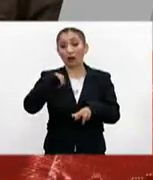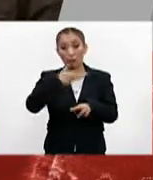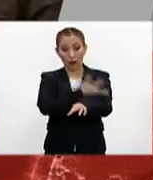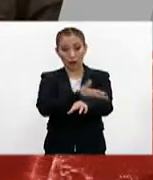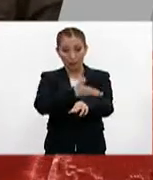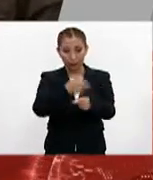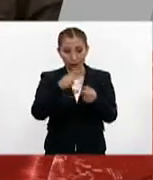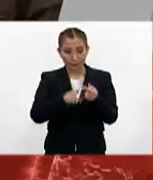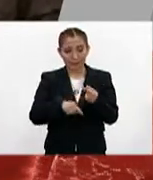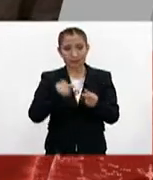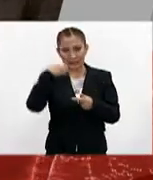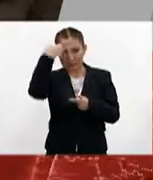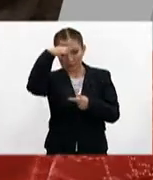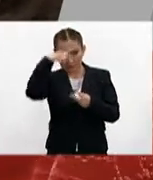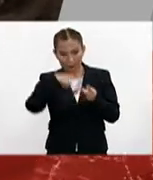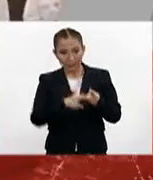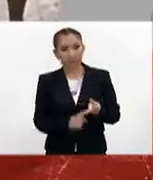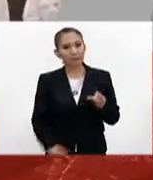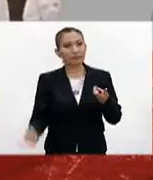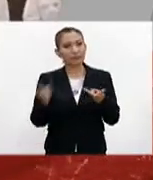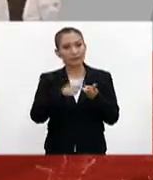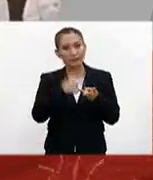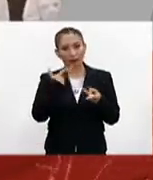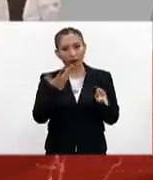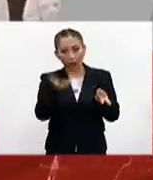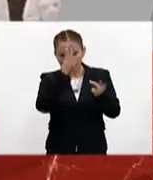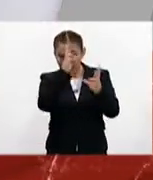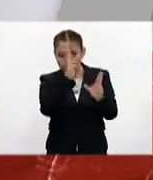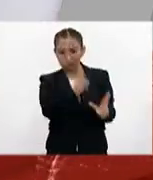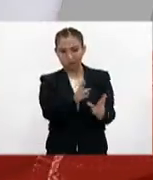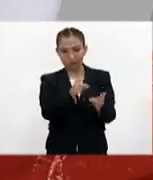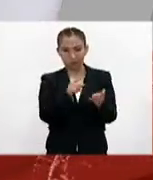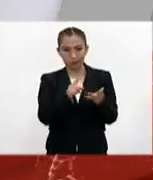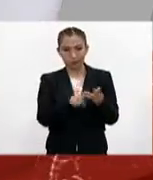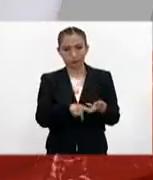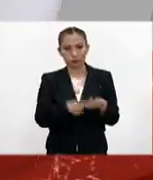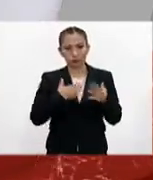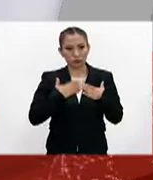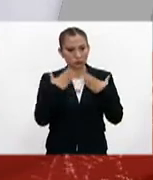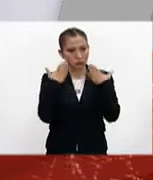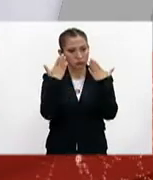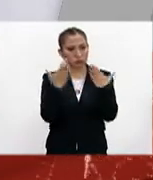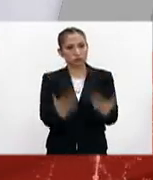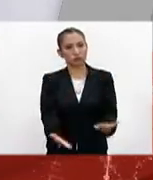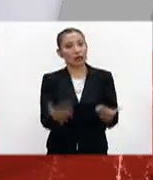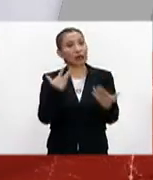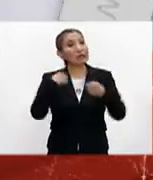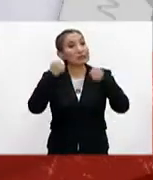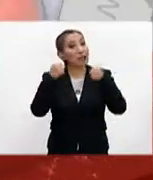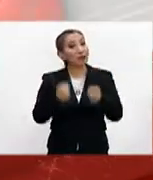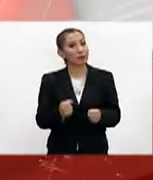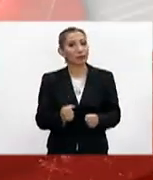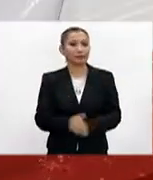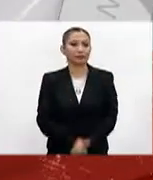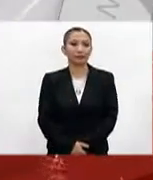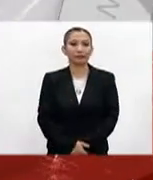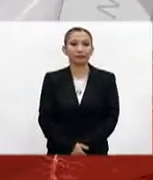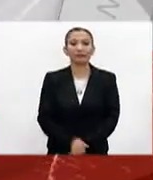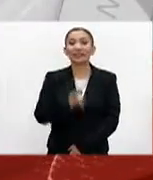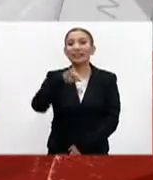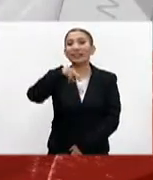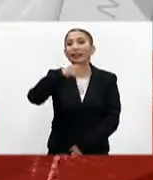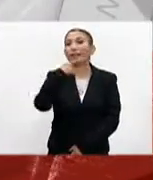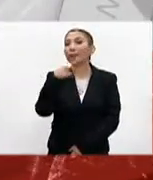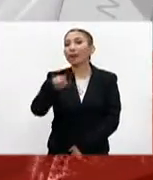honradez, experiencia, honorabilidad, confianza y garantía. El